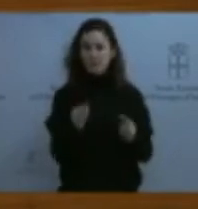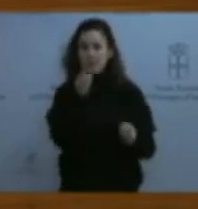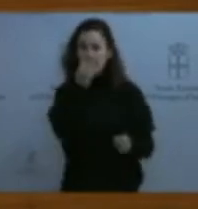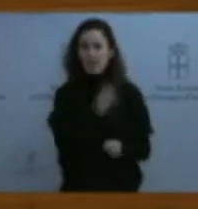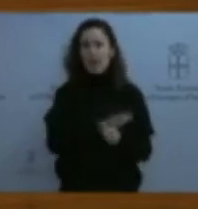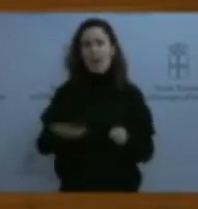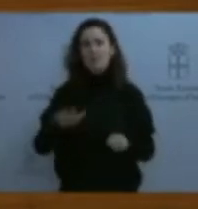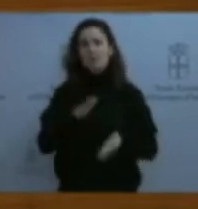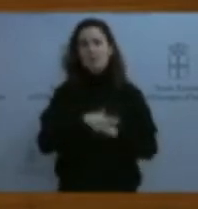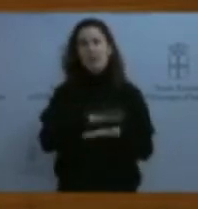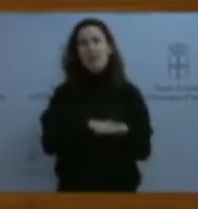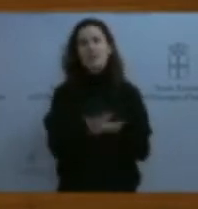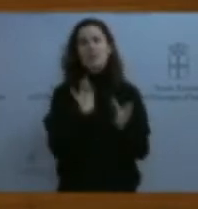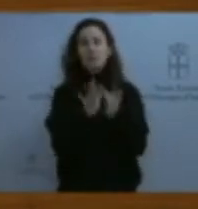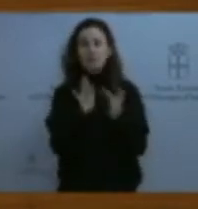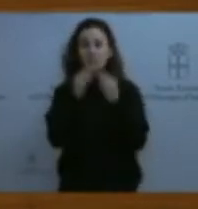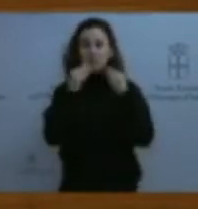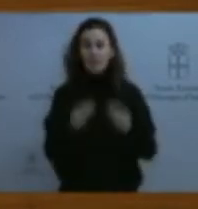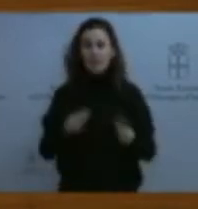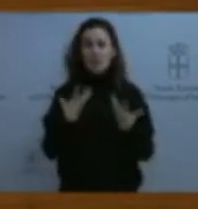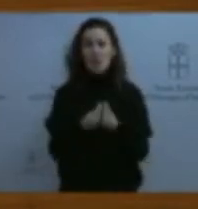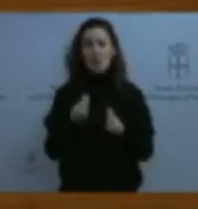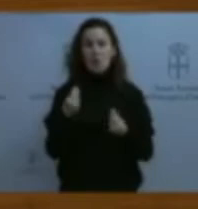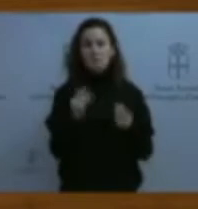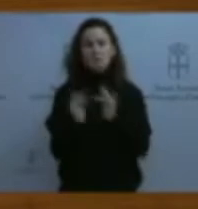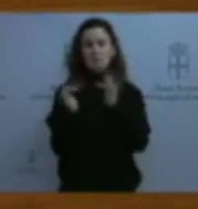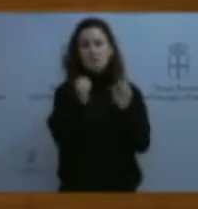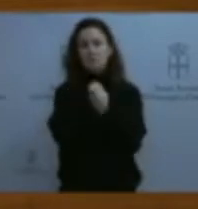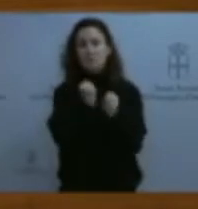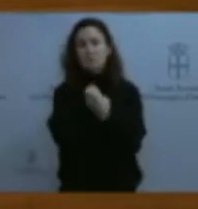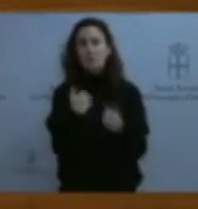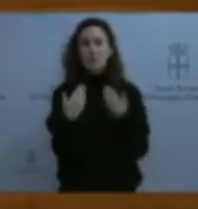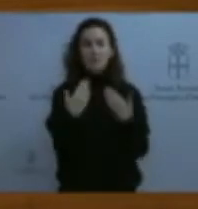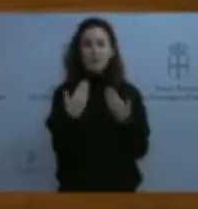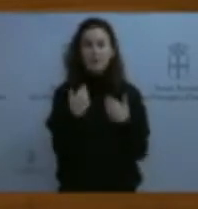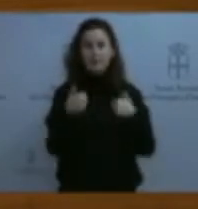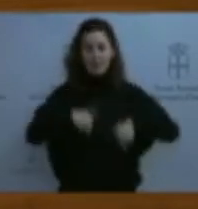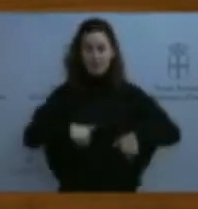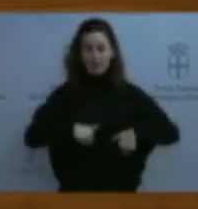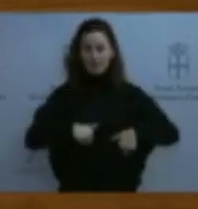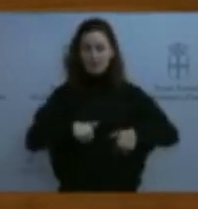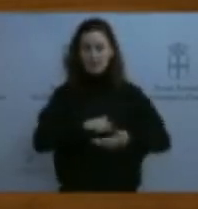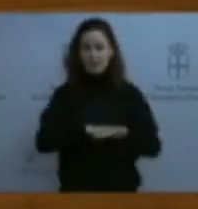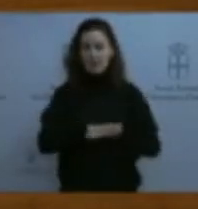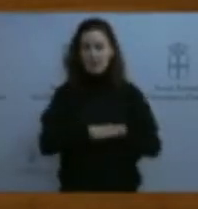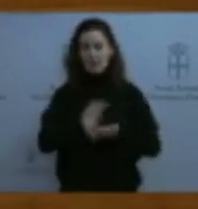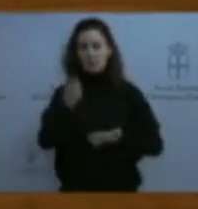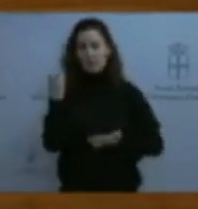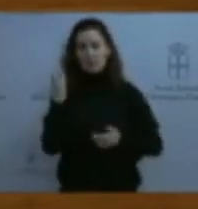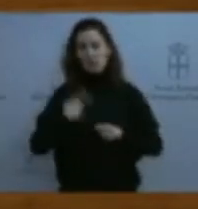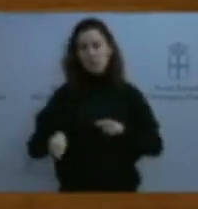ámbito de las relaciones laborales. Desde luego, el diálogo. No estamos aquí para hacer otra cosa